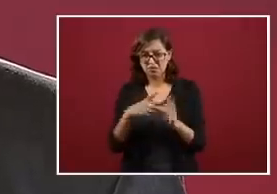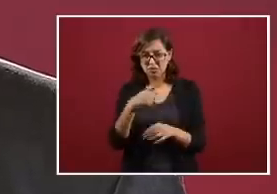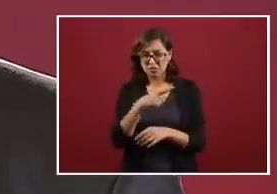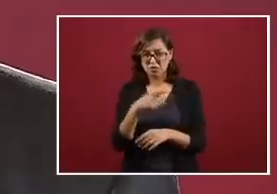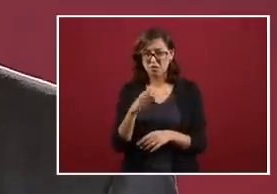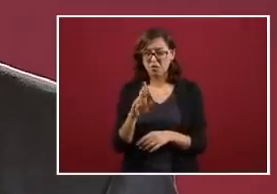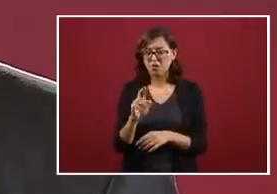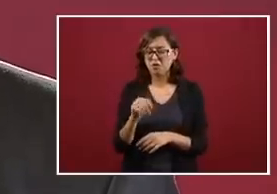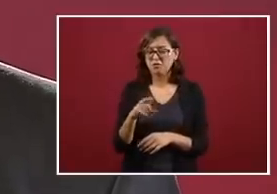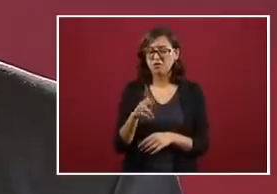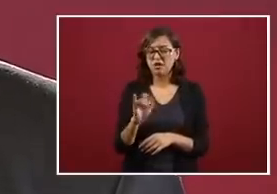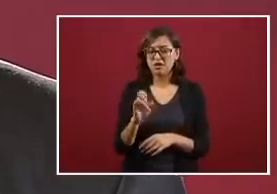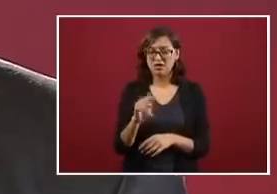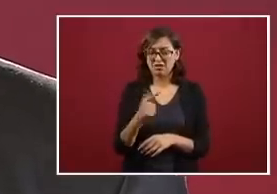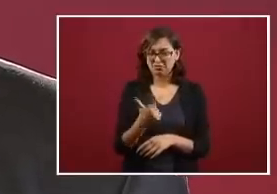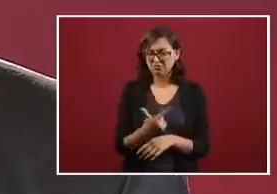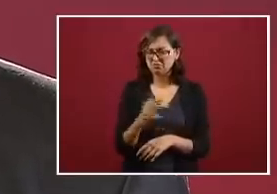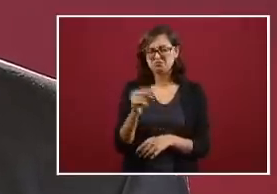que consideramos